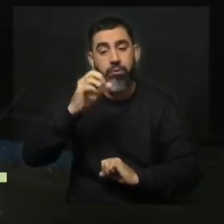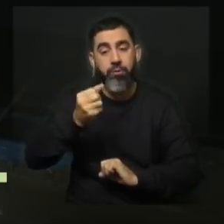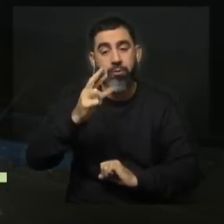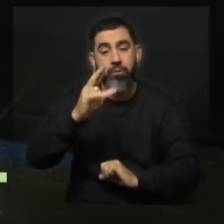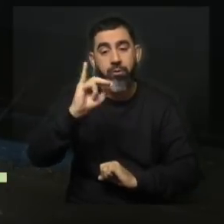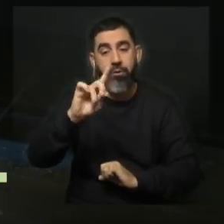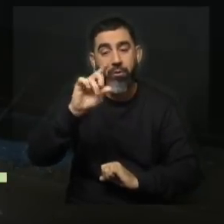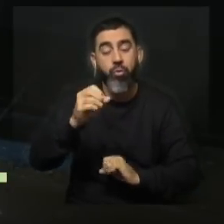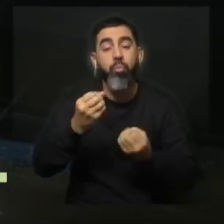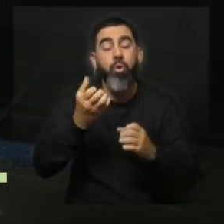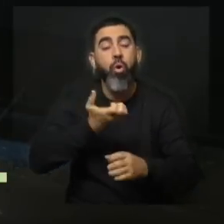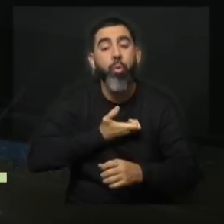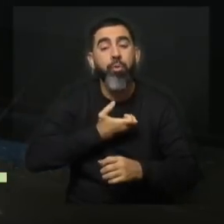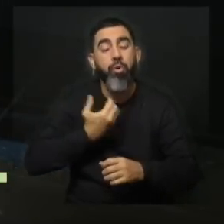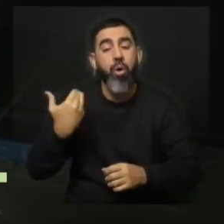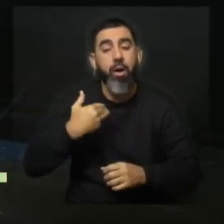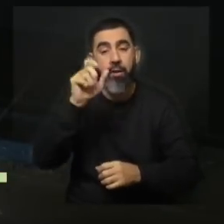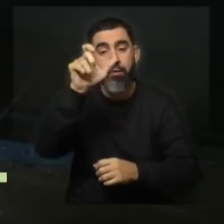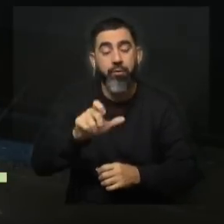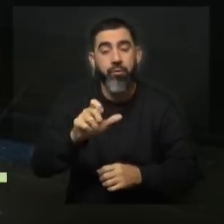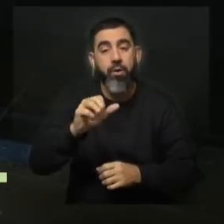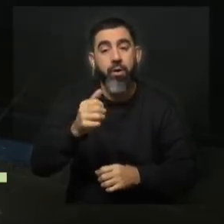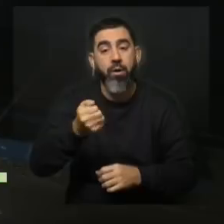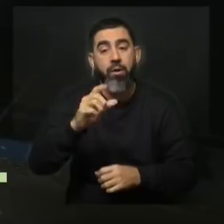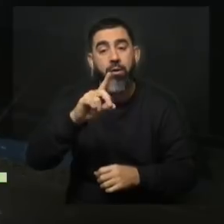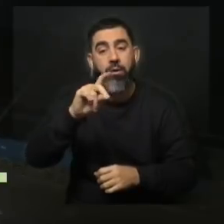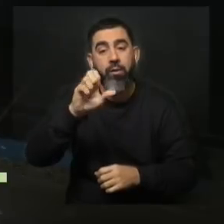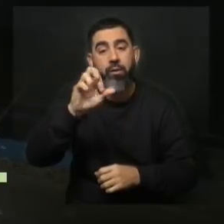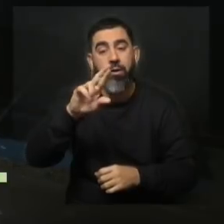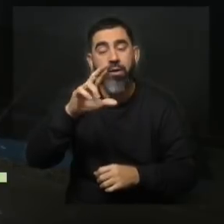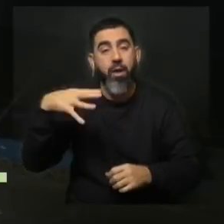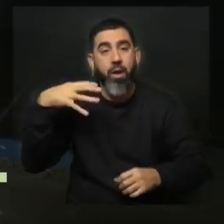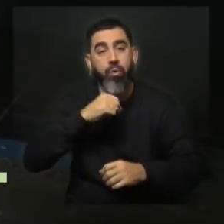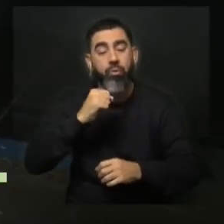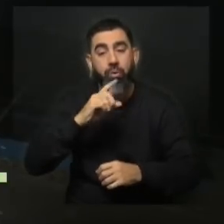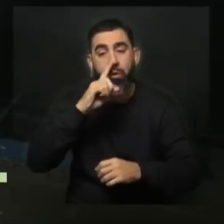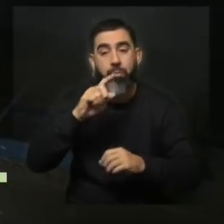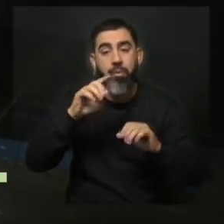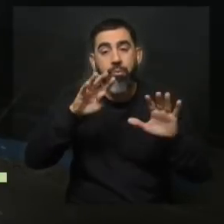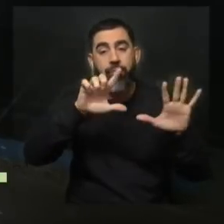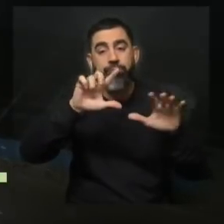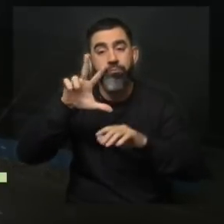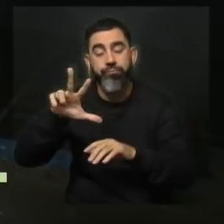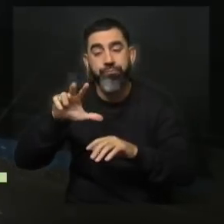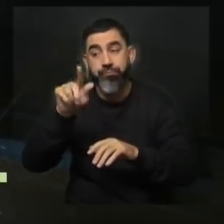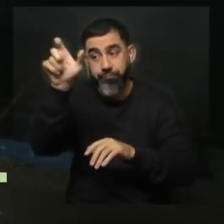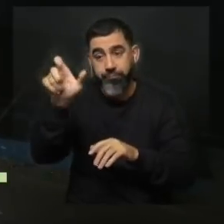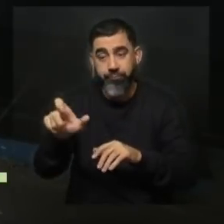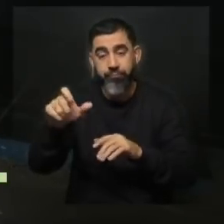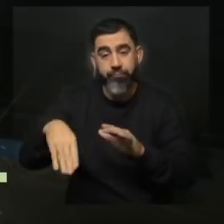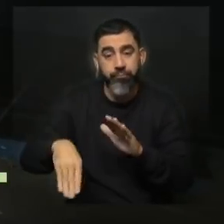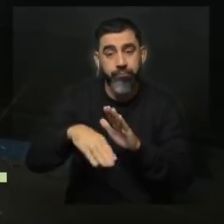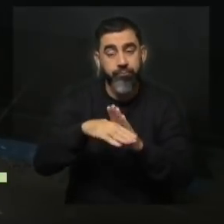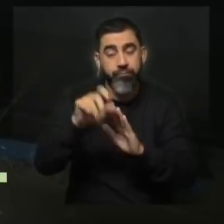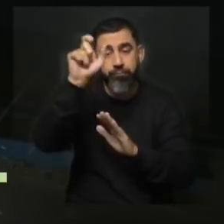homicidio del ciudadano argentino Gerardo alter en agosto del año 1973 fue extraditado